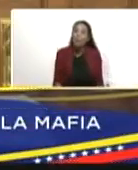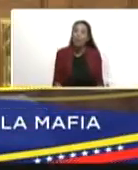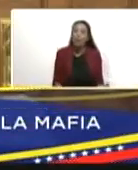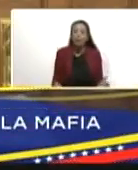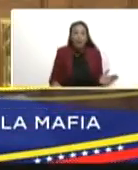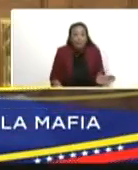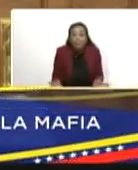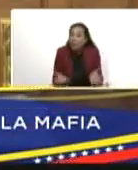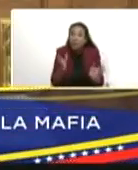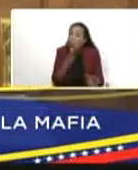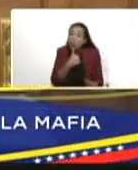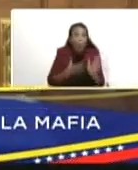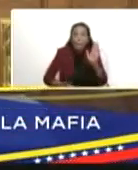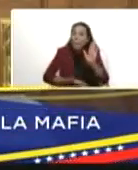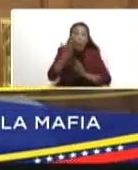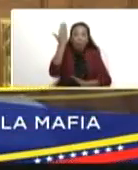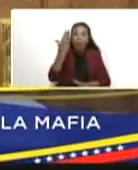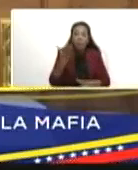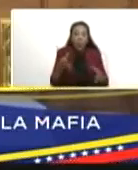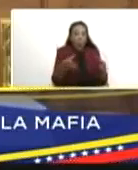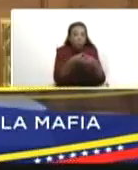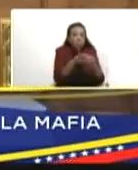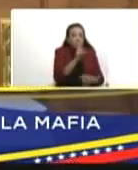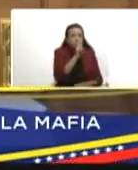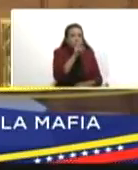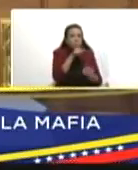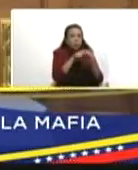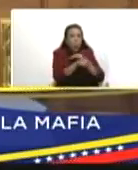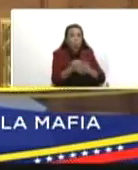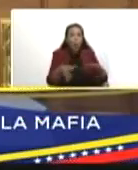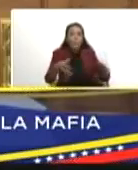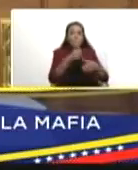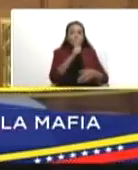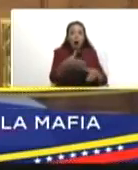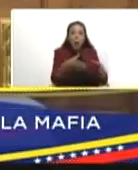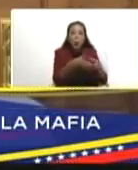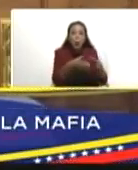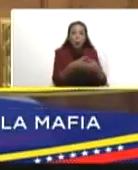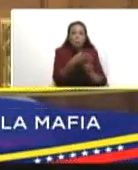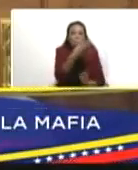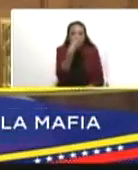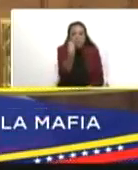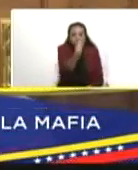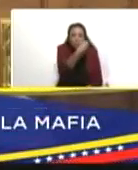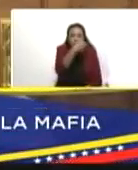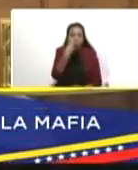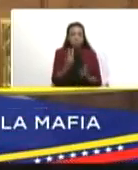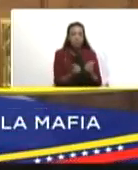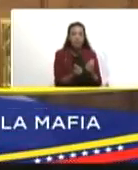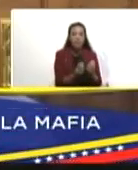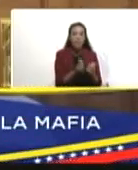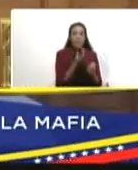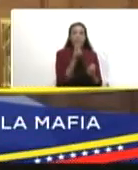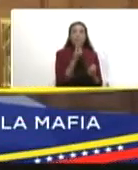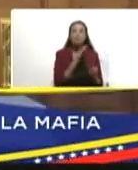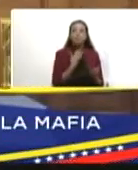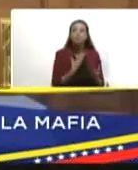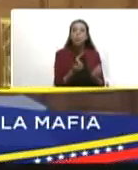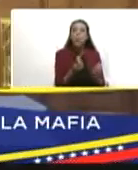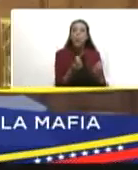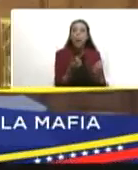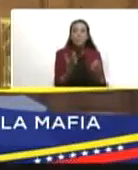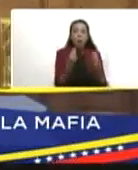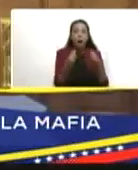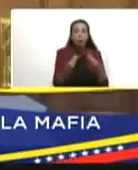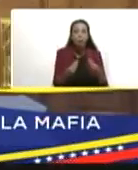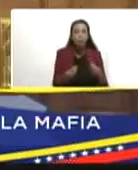prospere una conspiración silenciosa de la ambición y la codicia personal